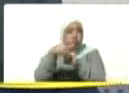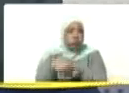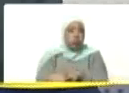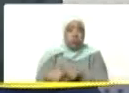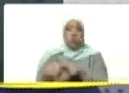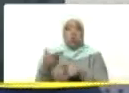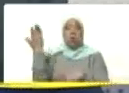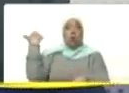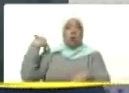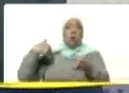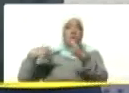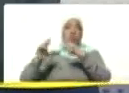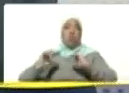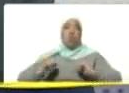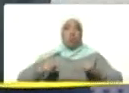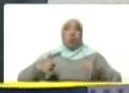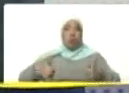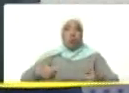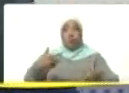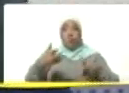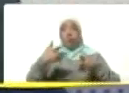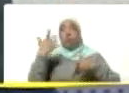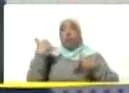desde el inicio mismo.